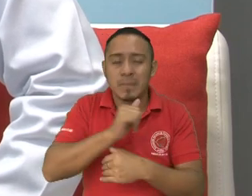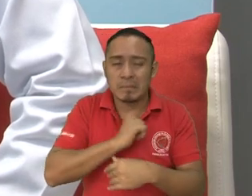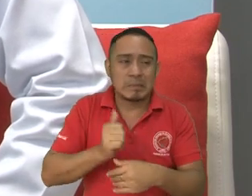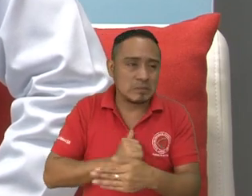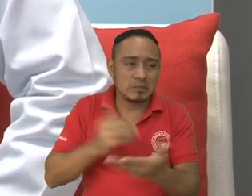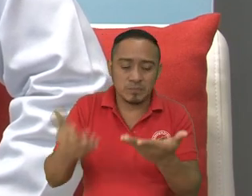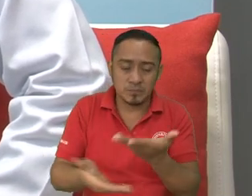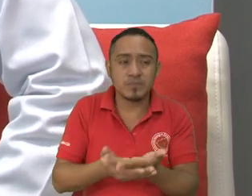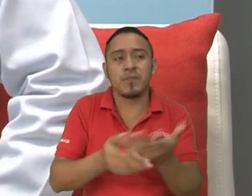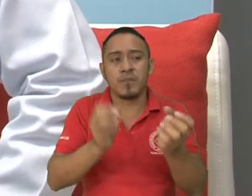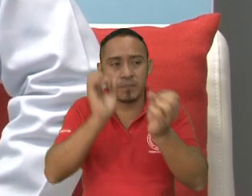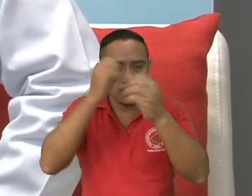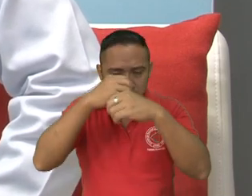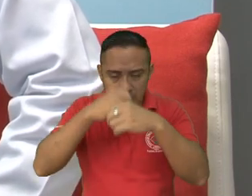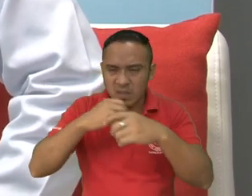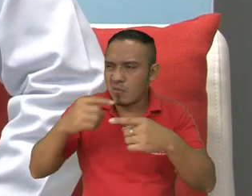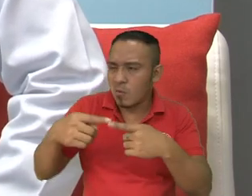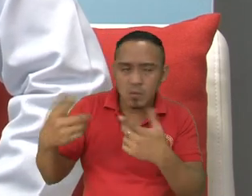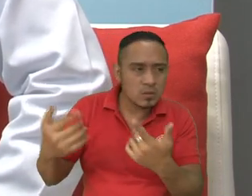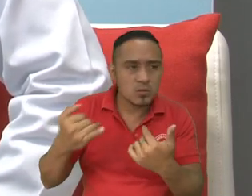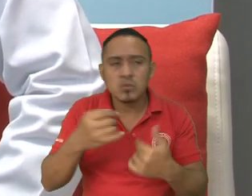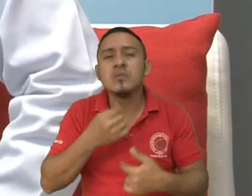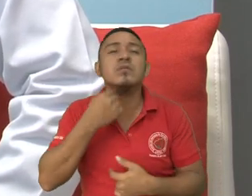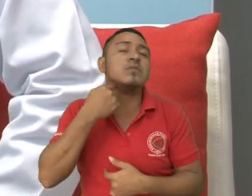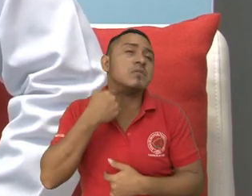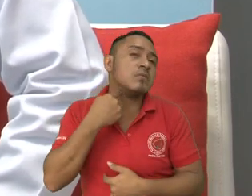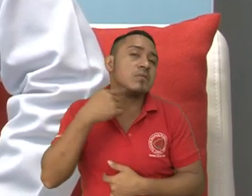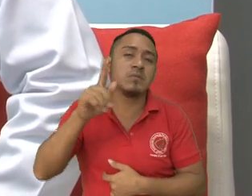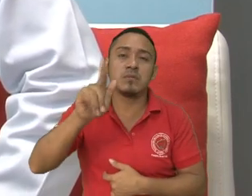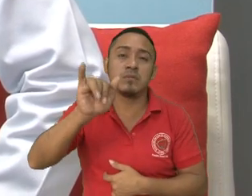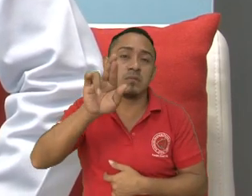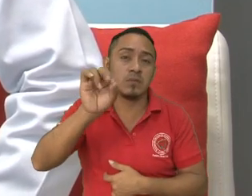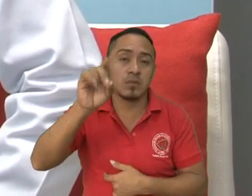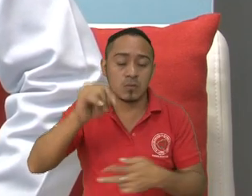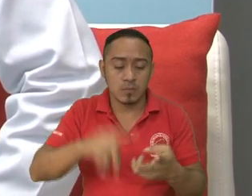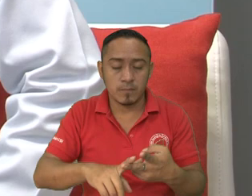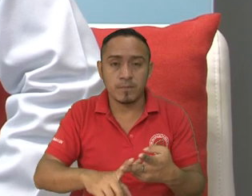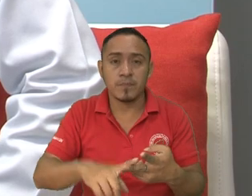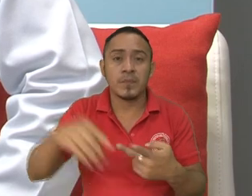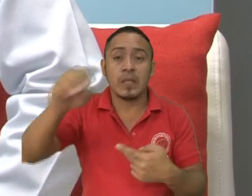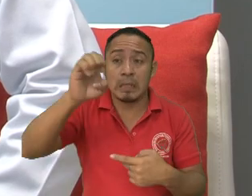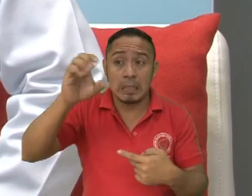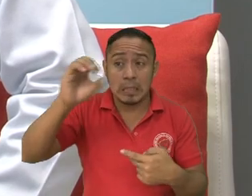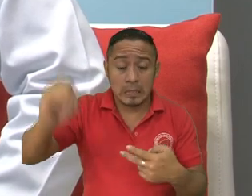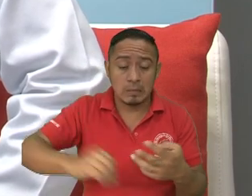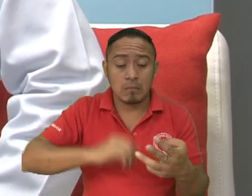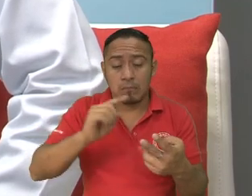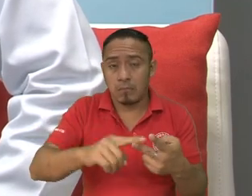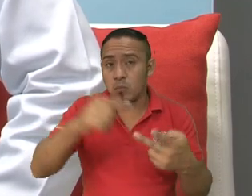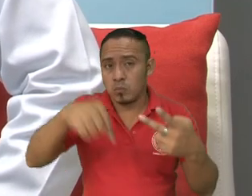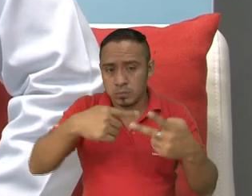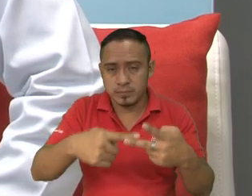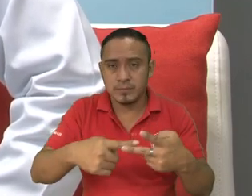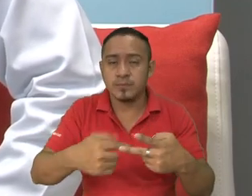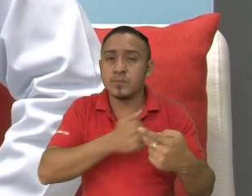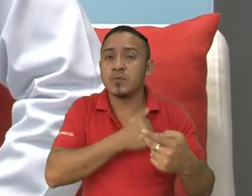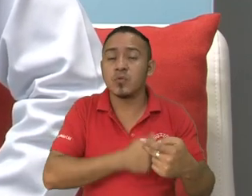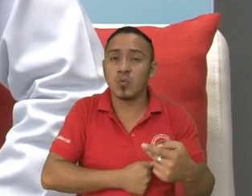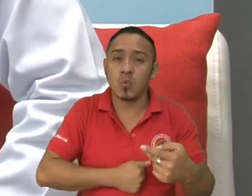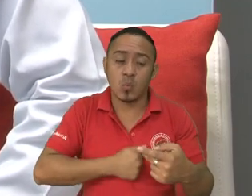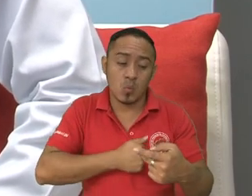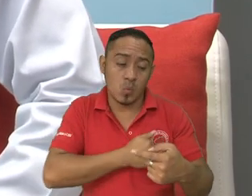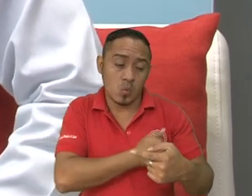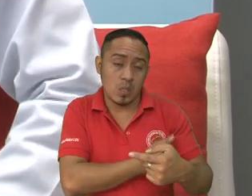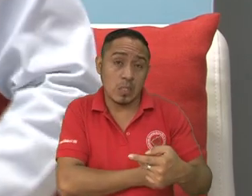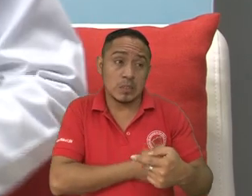ver el funcionamiento de la glándula tiroides, ver un electrocardiograma, un ecocardiograma, que un ultrasonido del corazón,